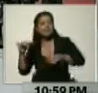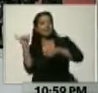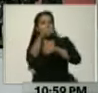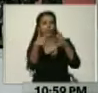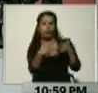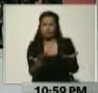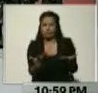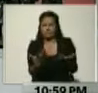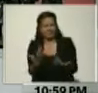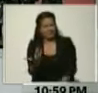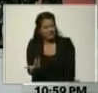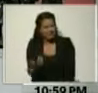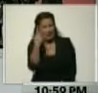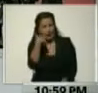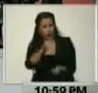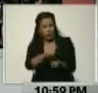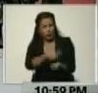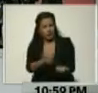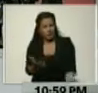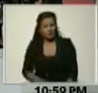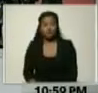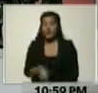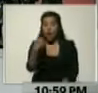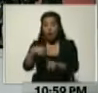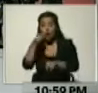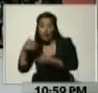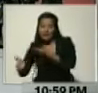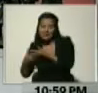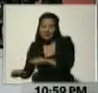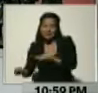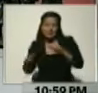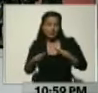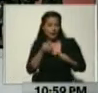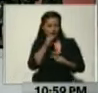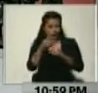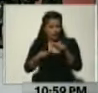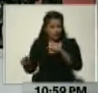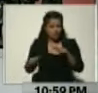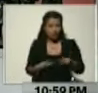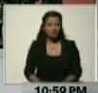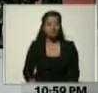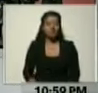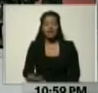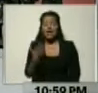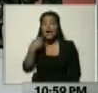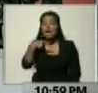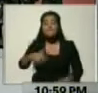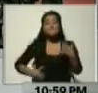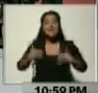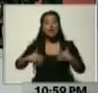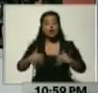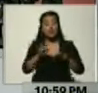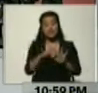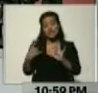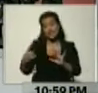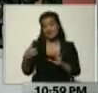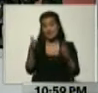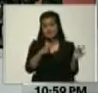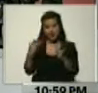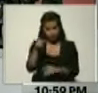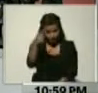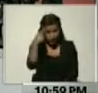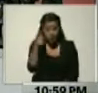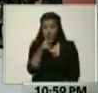pues. El patriota Mirimire nos informa. El miércoles 16 de marzo, aun cuando no había sesión en la Asamblea